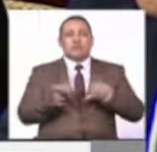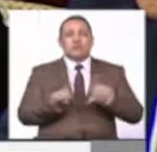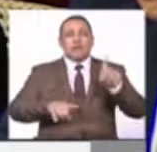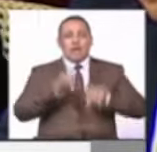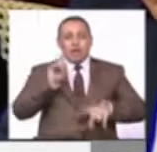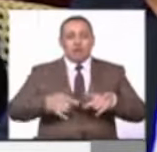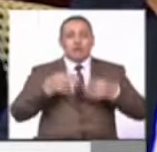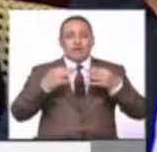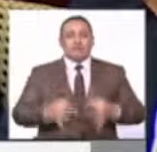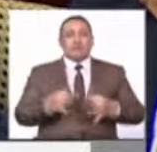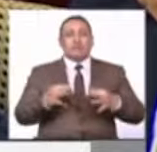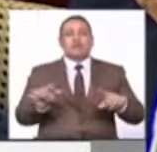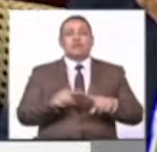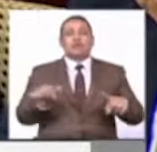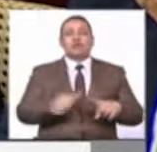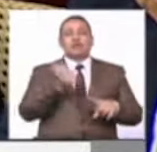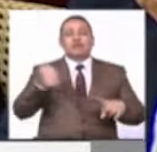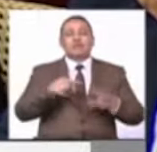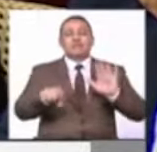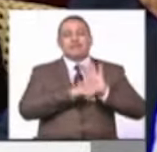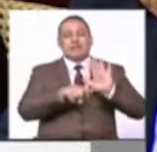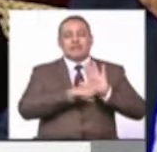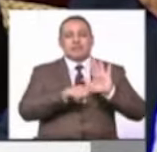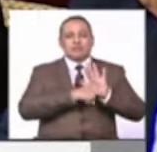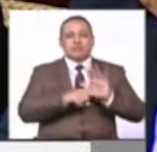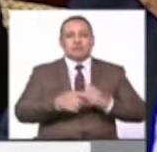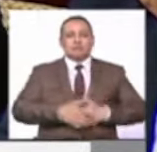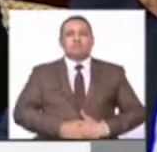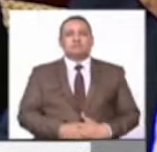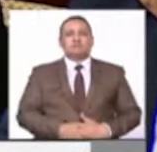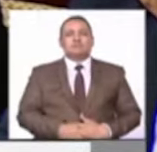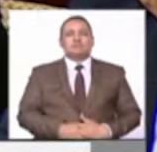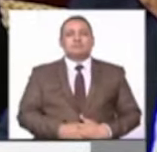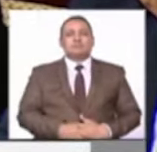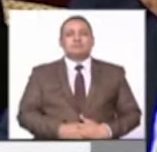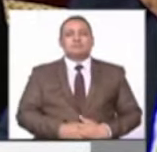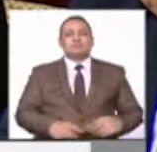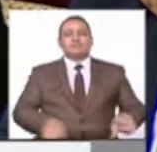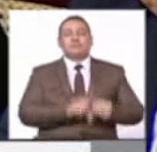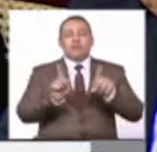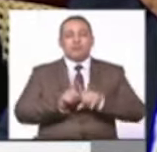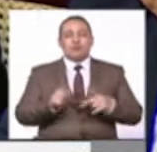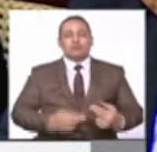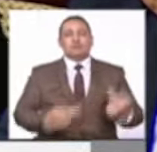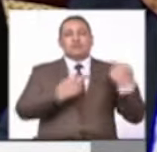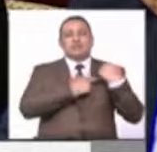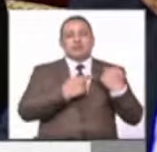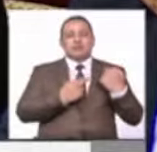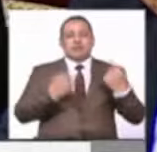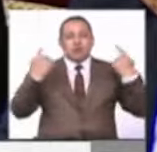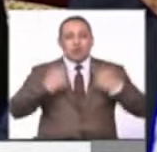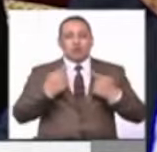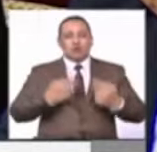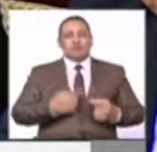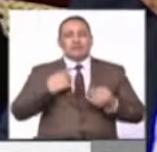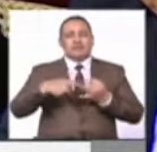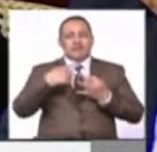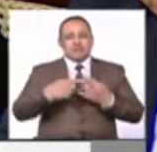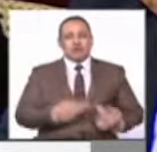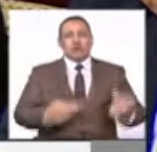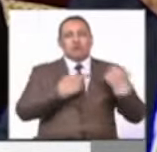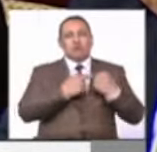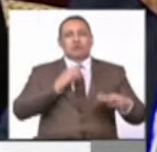afirmativas y otras negativas de un deber de una obligación